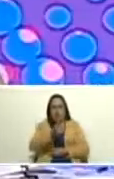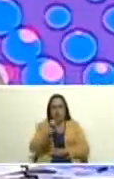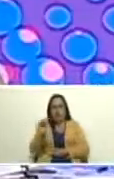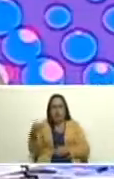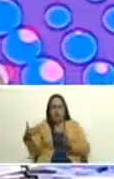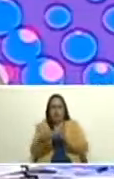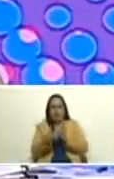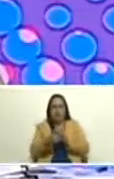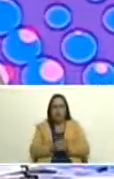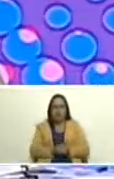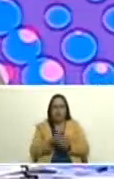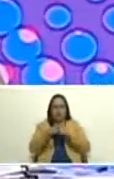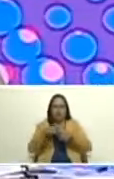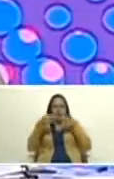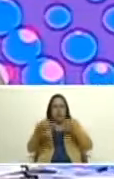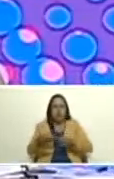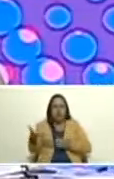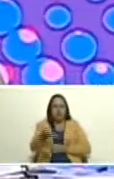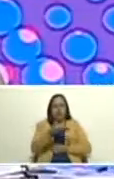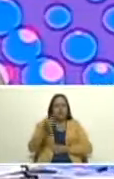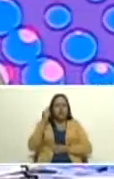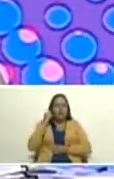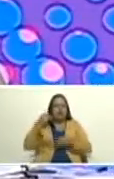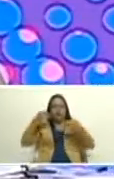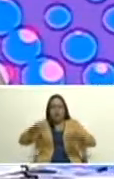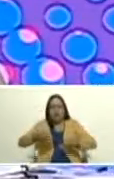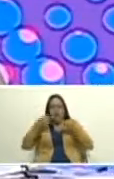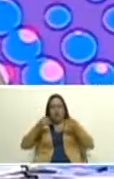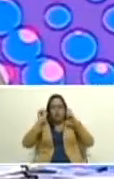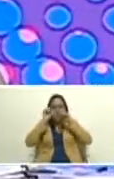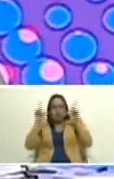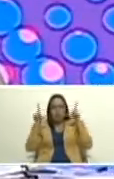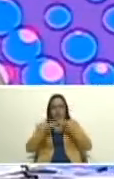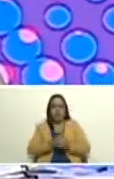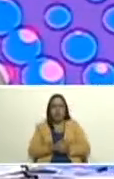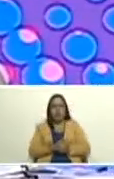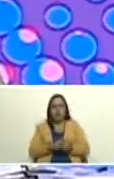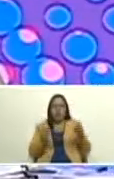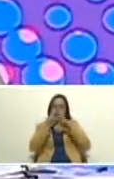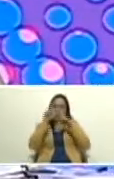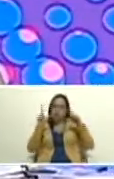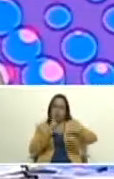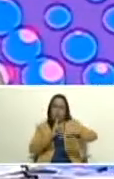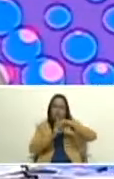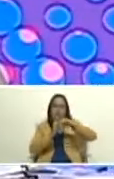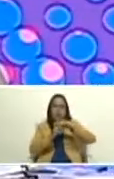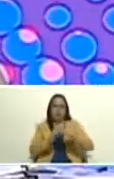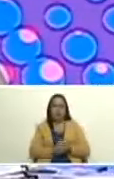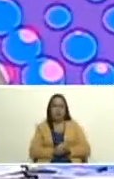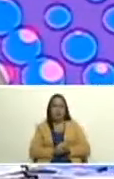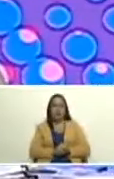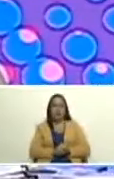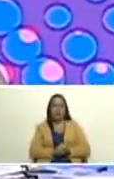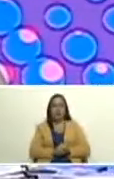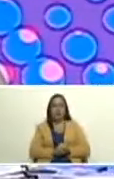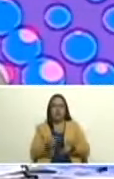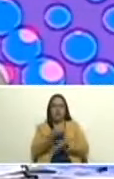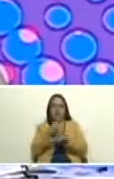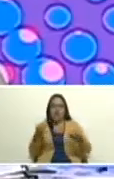Y de verdad, ustedes mujeres siempre nos sorprenden, y nos sorprenden para bien. Tremenda